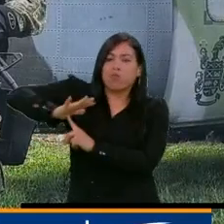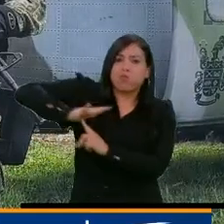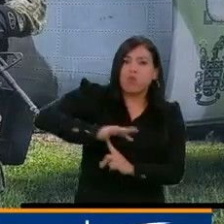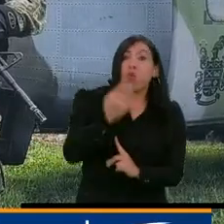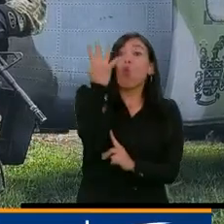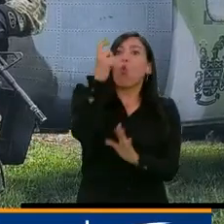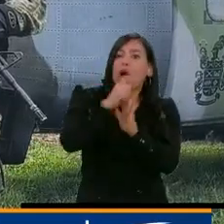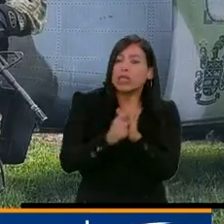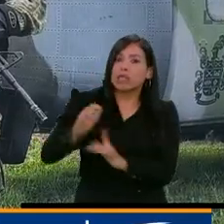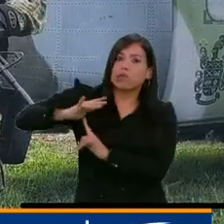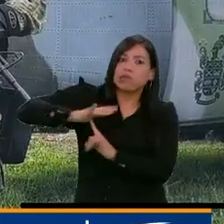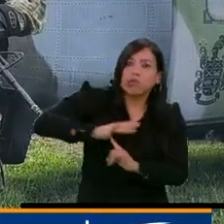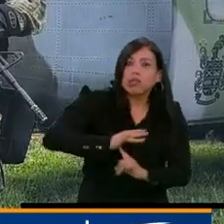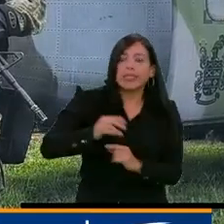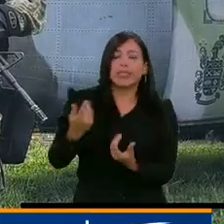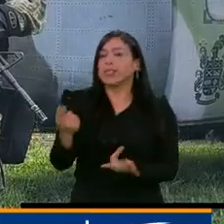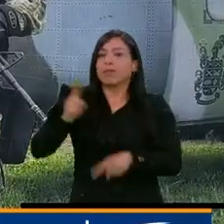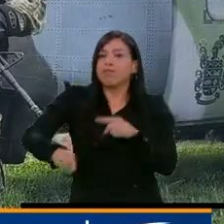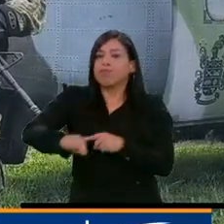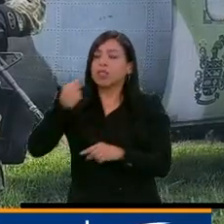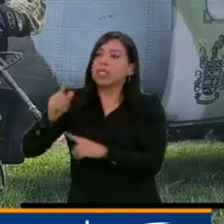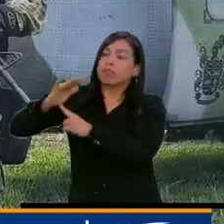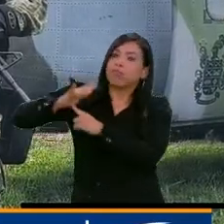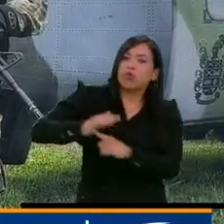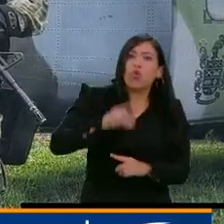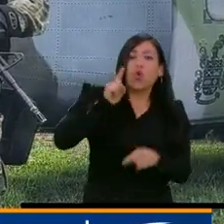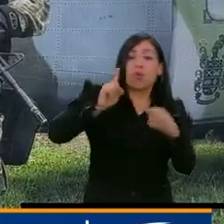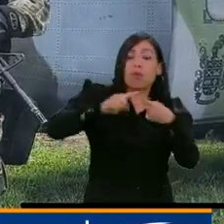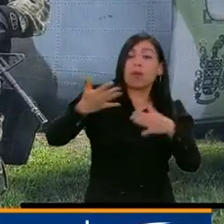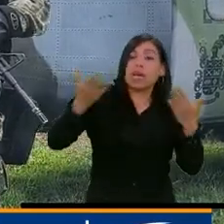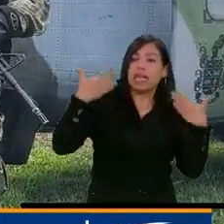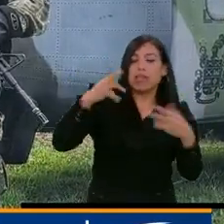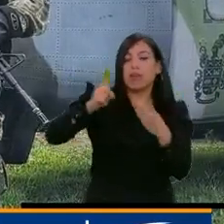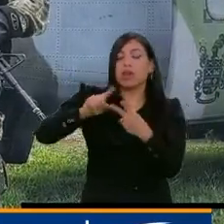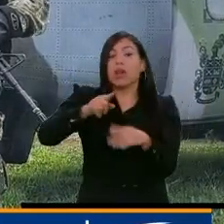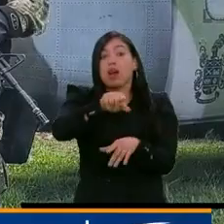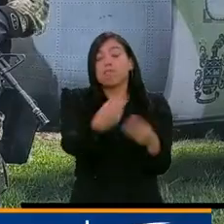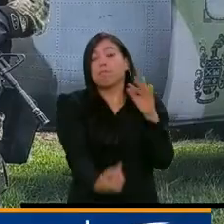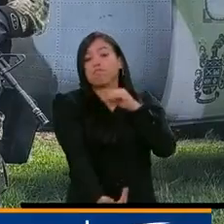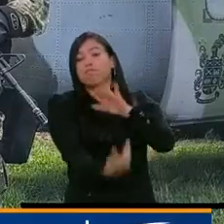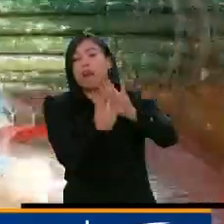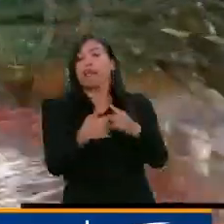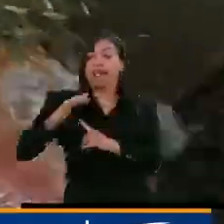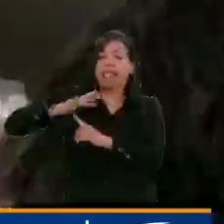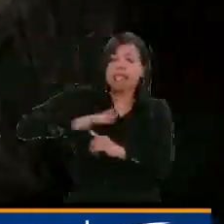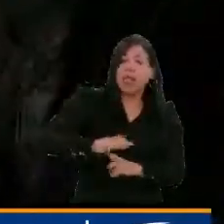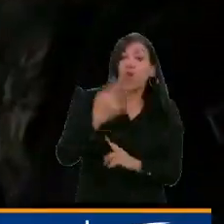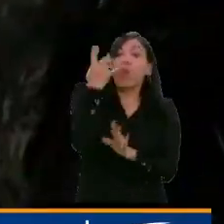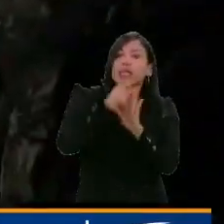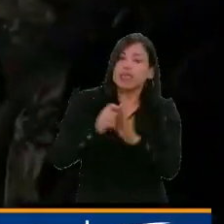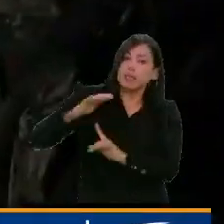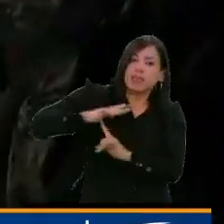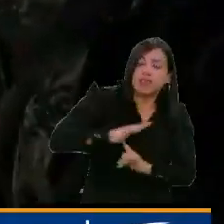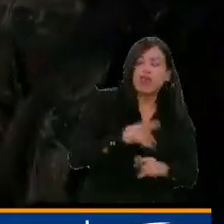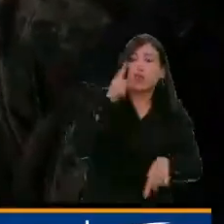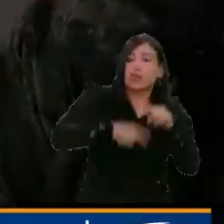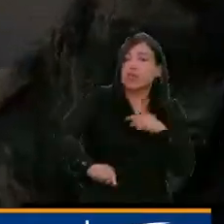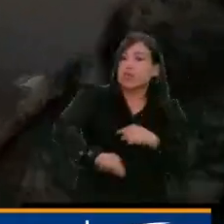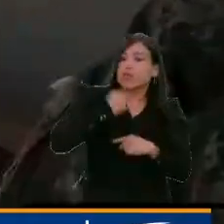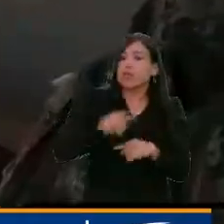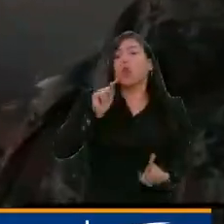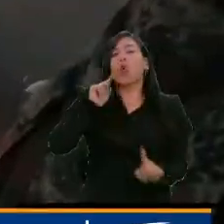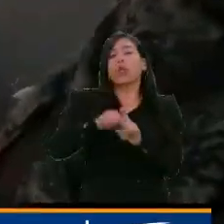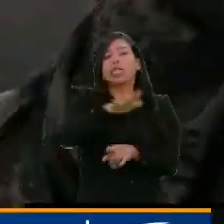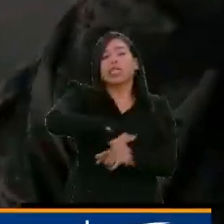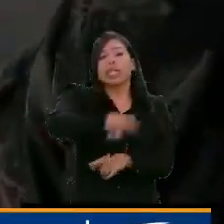ingresar al punto donde estaba, pero las condiciones meteorológicas y condiciones del enemigo no nos lo permitían. Pero el objetivo